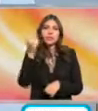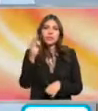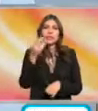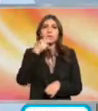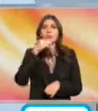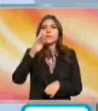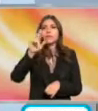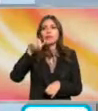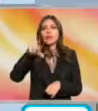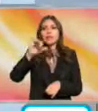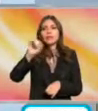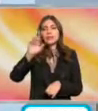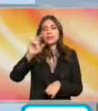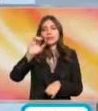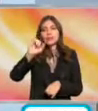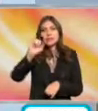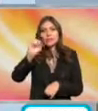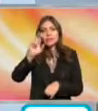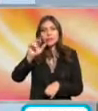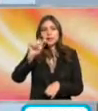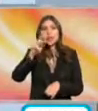Drake saquea una